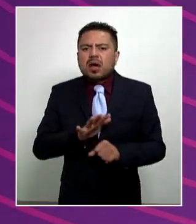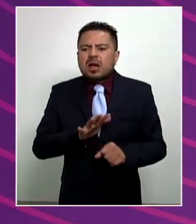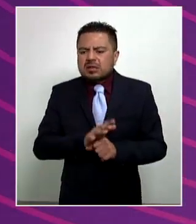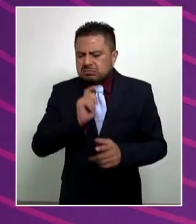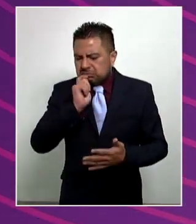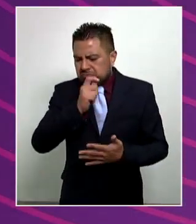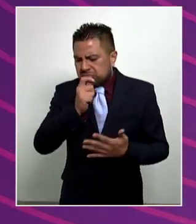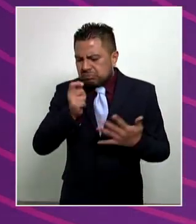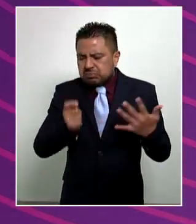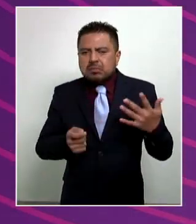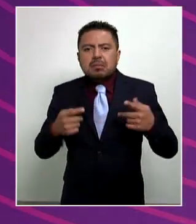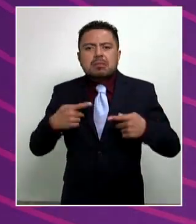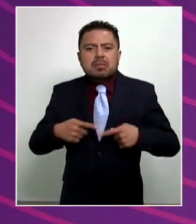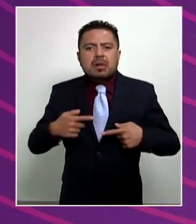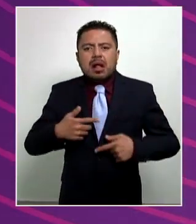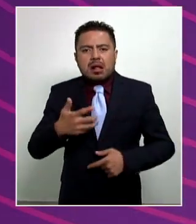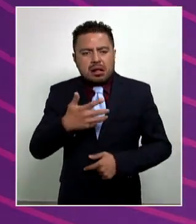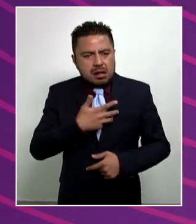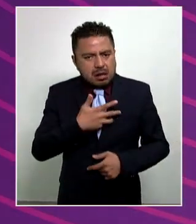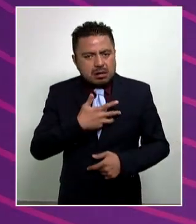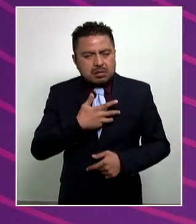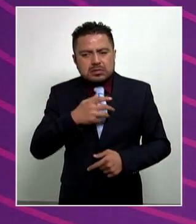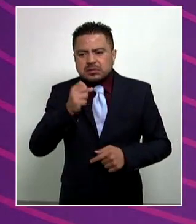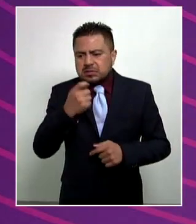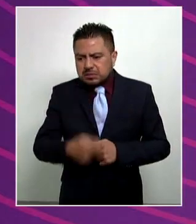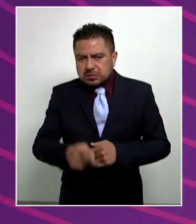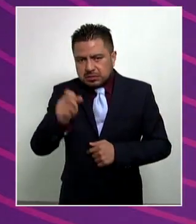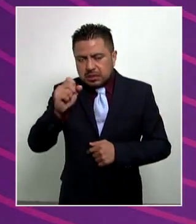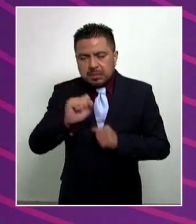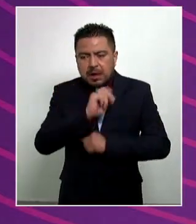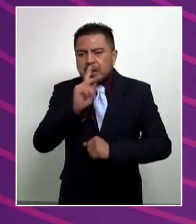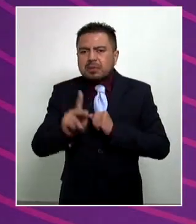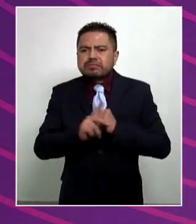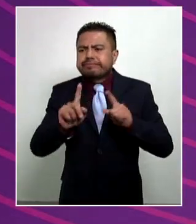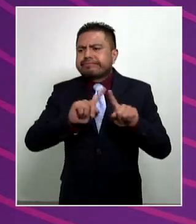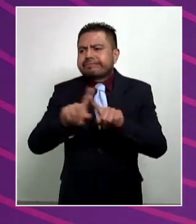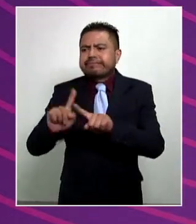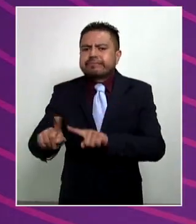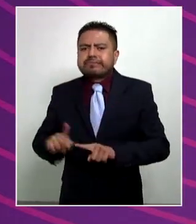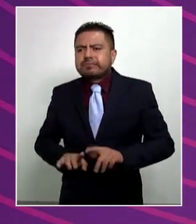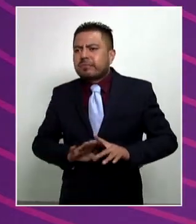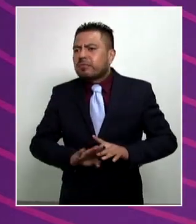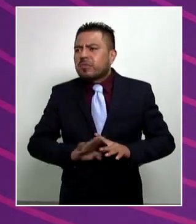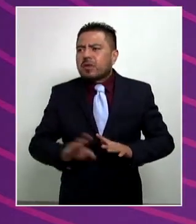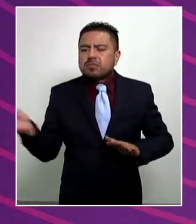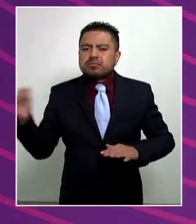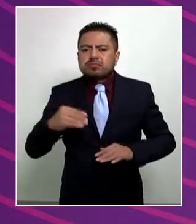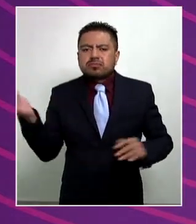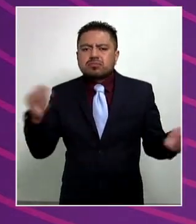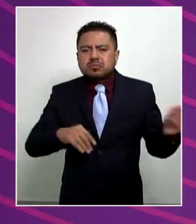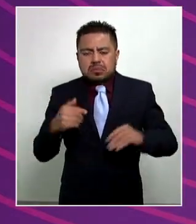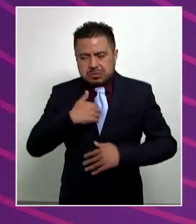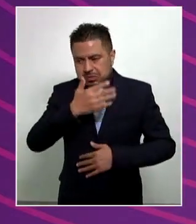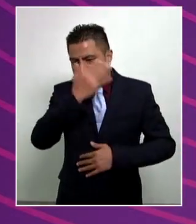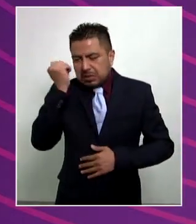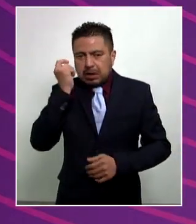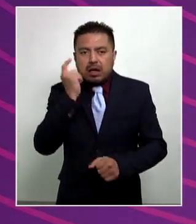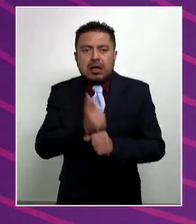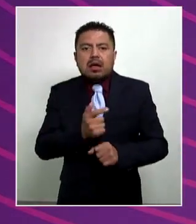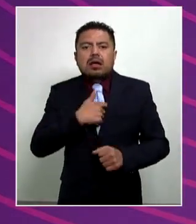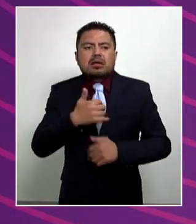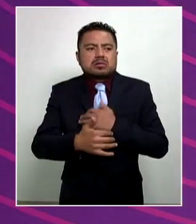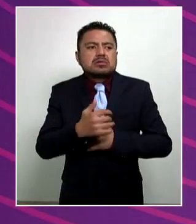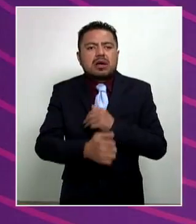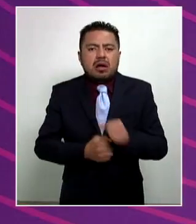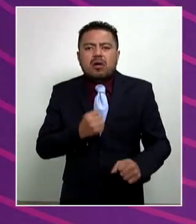fuentes de que hay personas afromexicanas en este país, de las cuales yo no tenía, por ejemplo, identificado la existencia cuando yo tenía 15